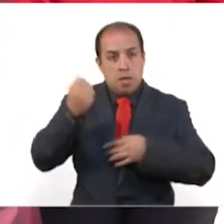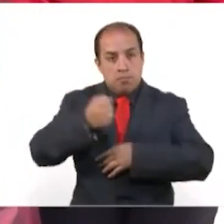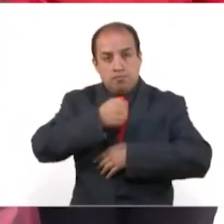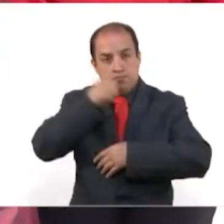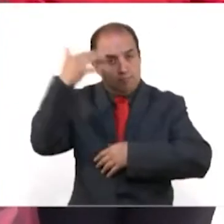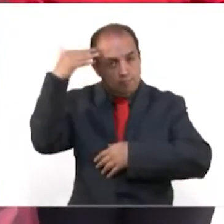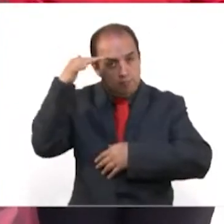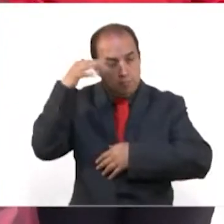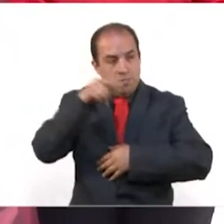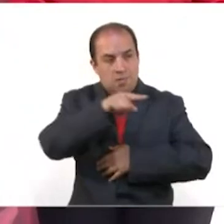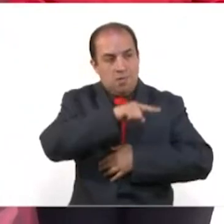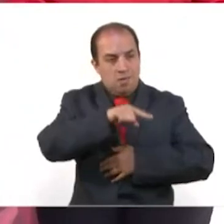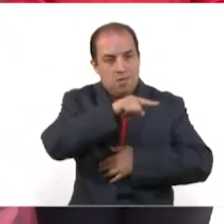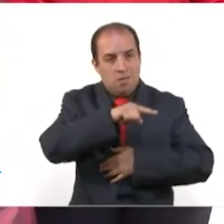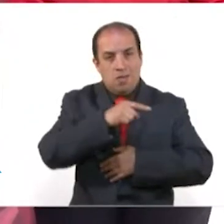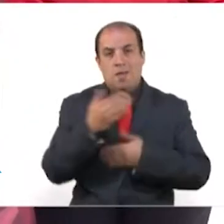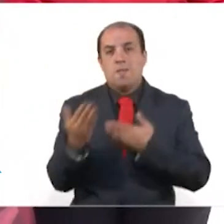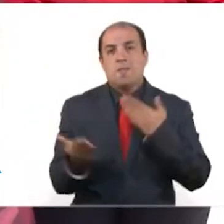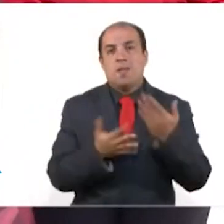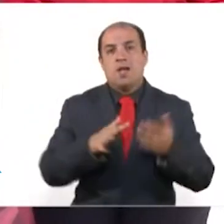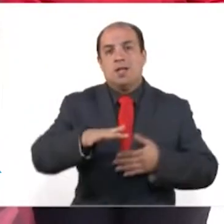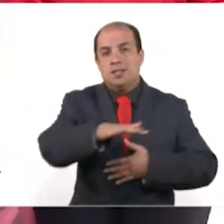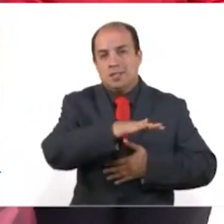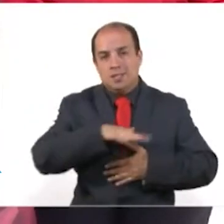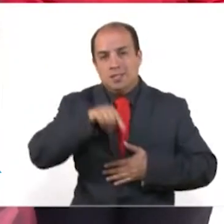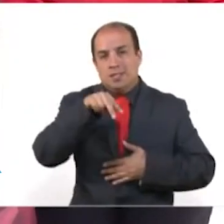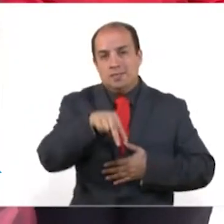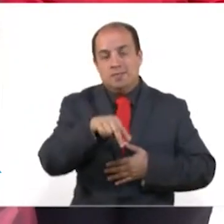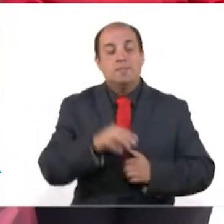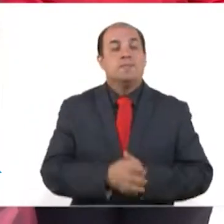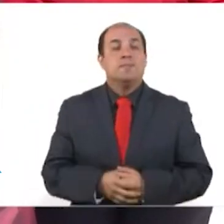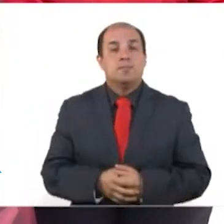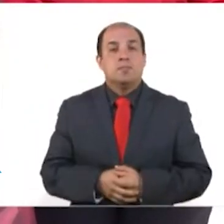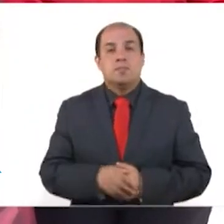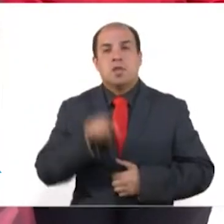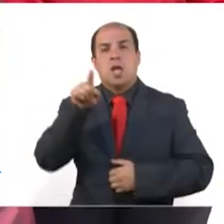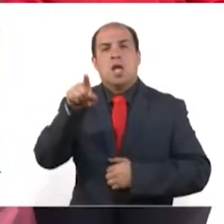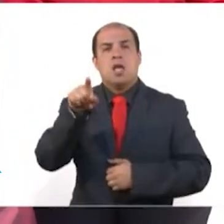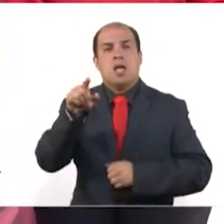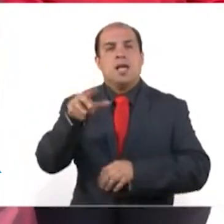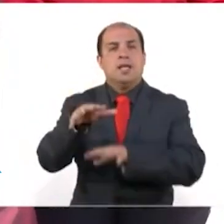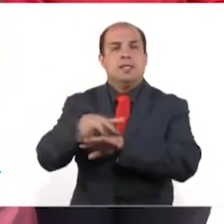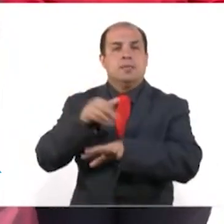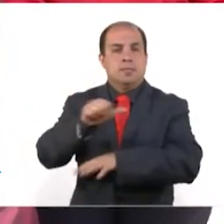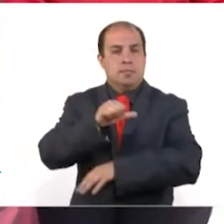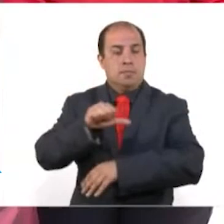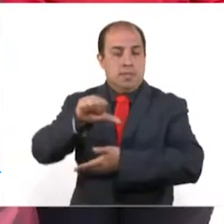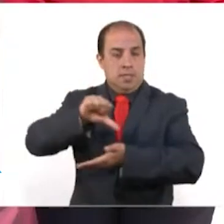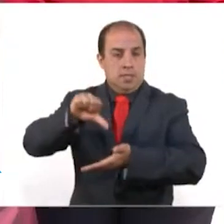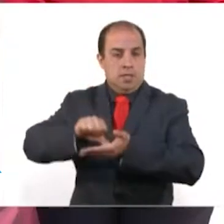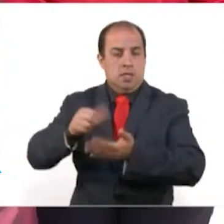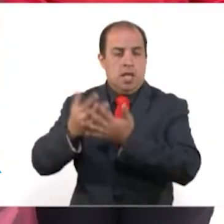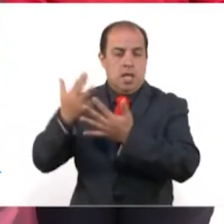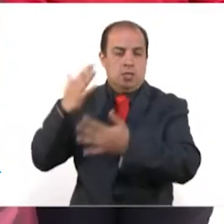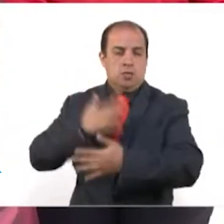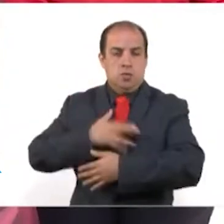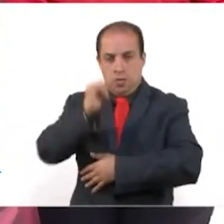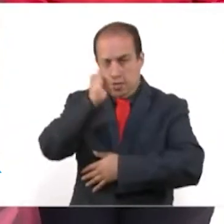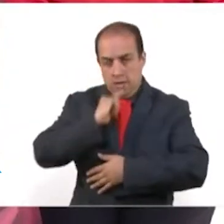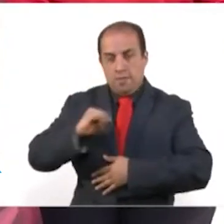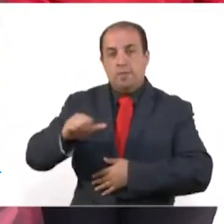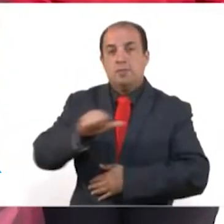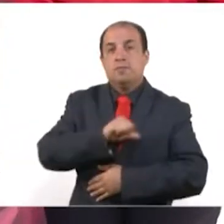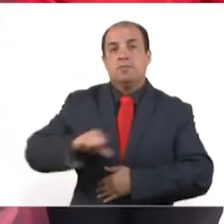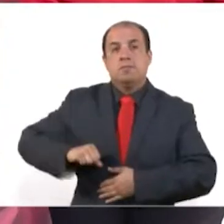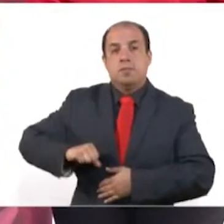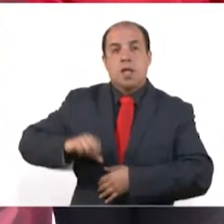lo utilizan para bailar. Ahí en el centro de Tlalpan, por ejemplo, cuando yo fui jefa delegacional, todos